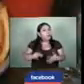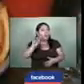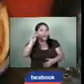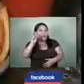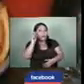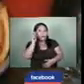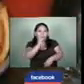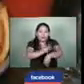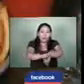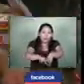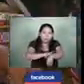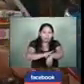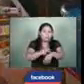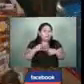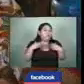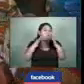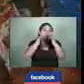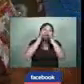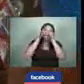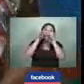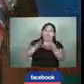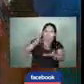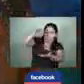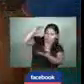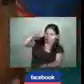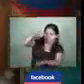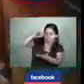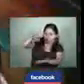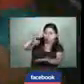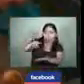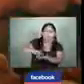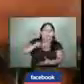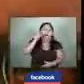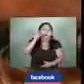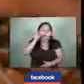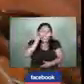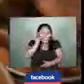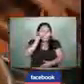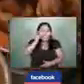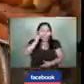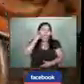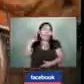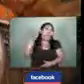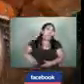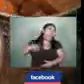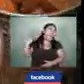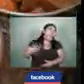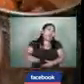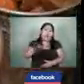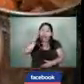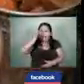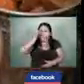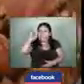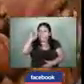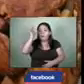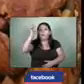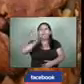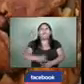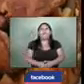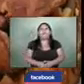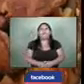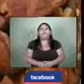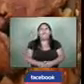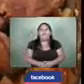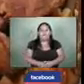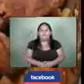está de punto. Casi una arroba de chicharrones tronadores que vuelven loco a cualquiera hablando de antojos.